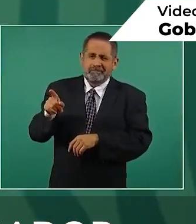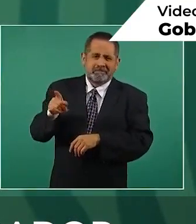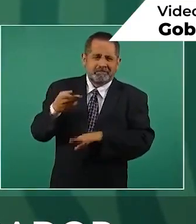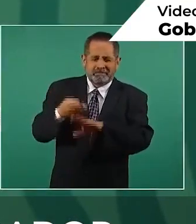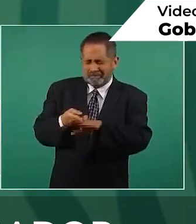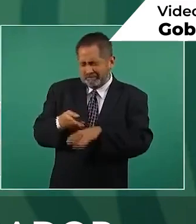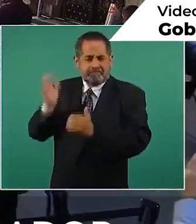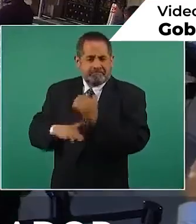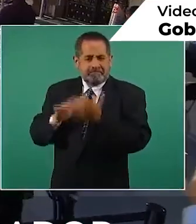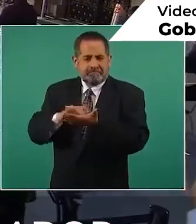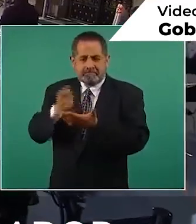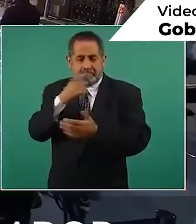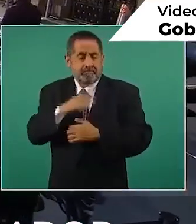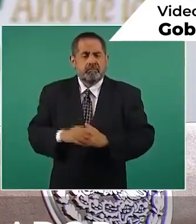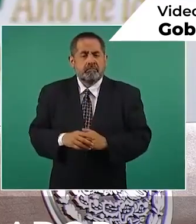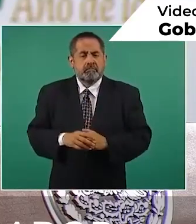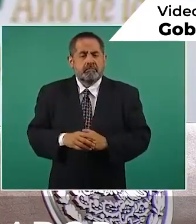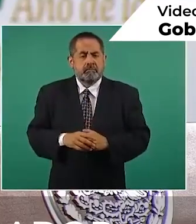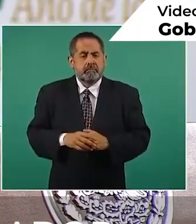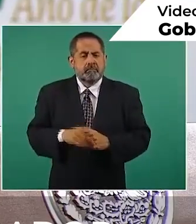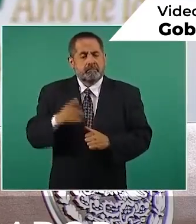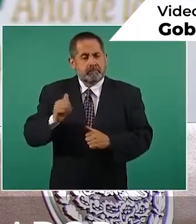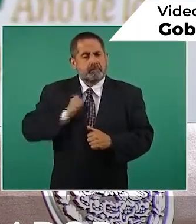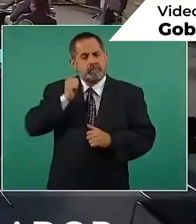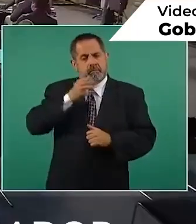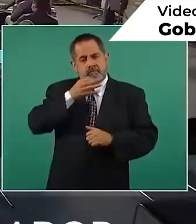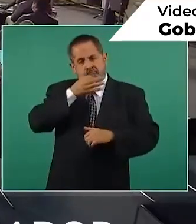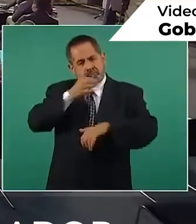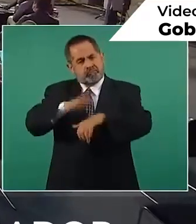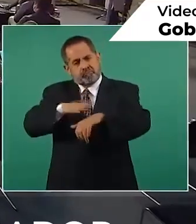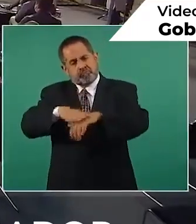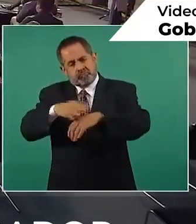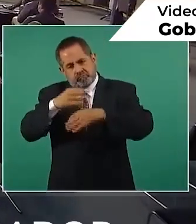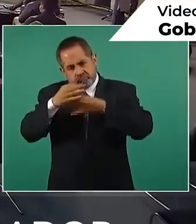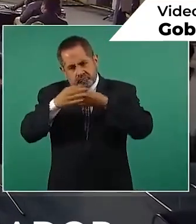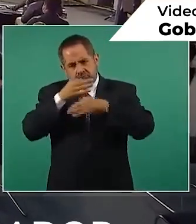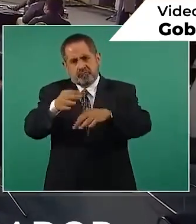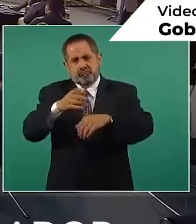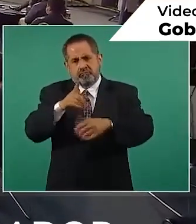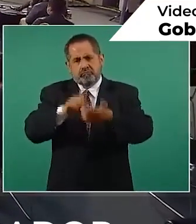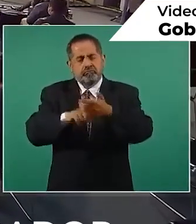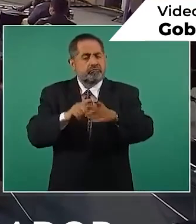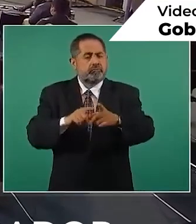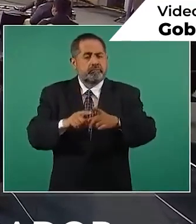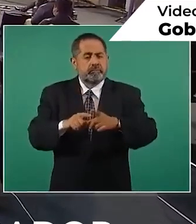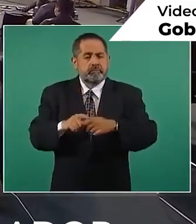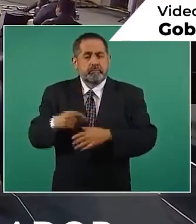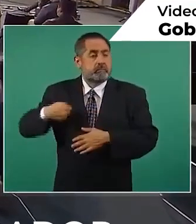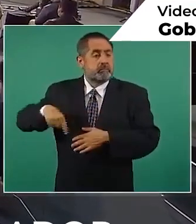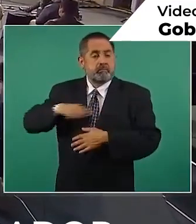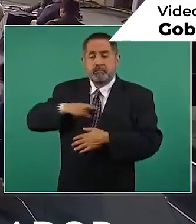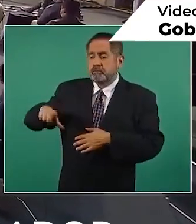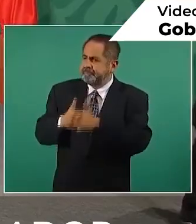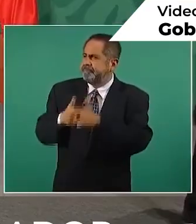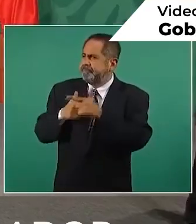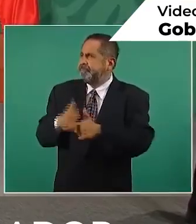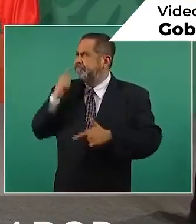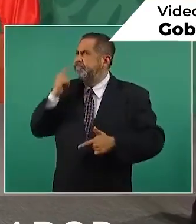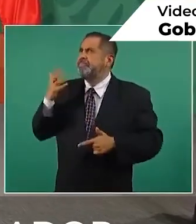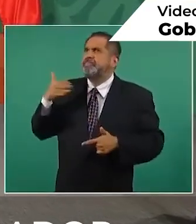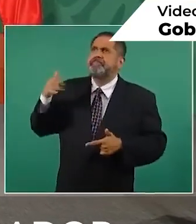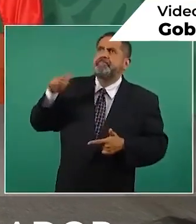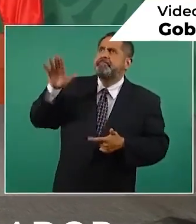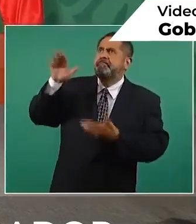muy difícil de conseguir. Aprovecho para decirles de que no descansamos